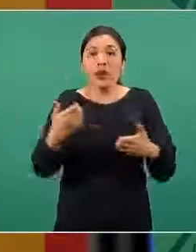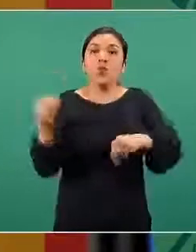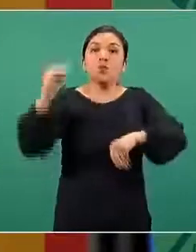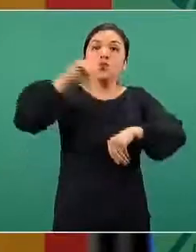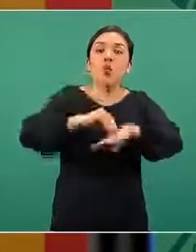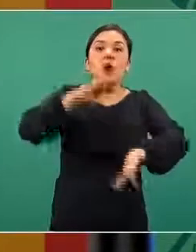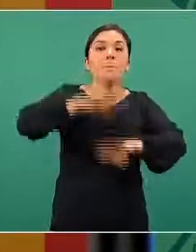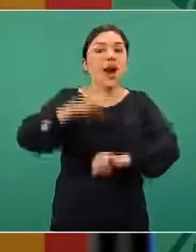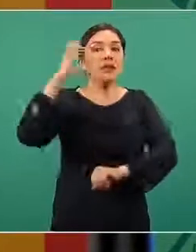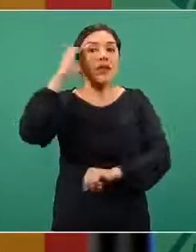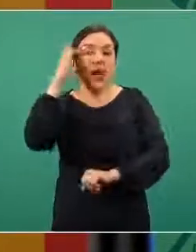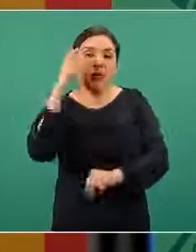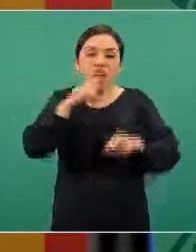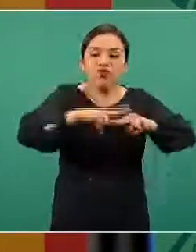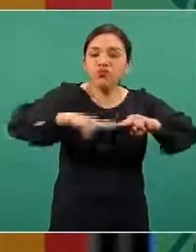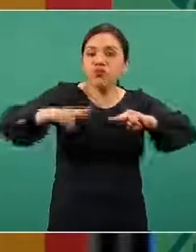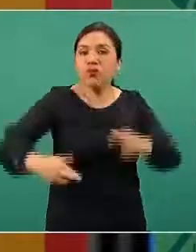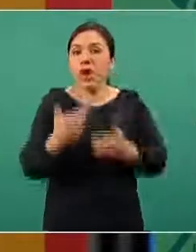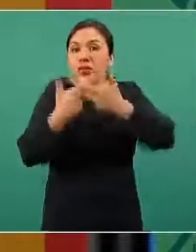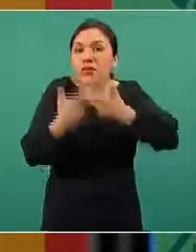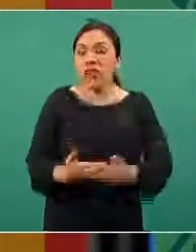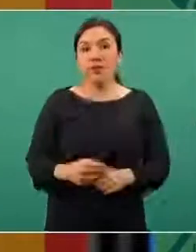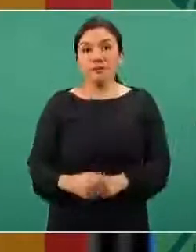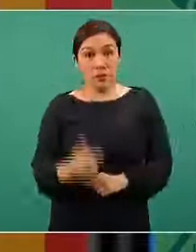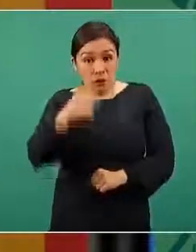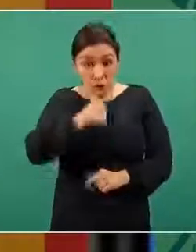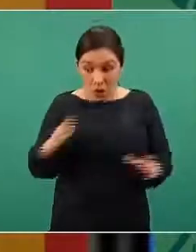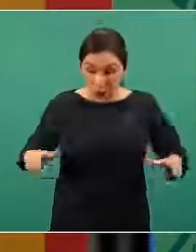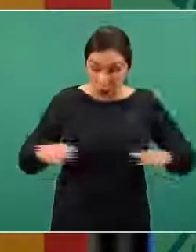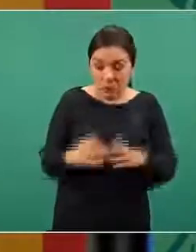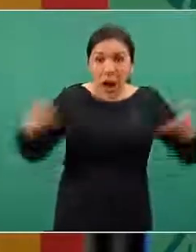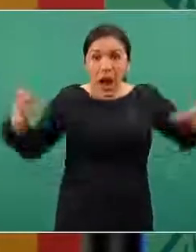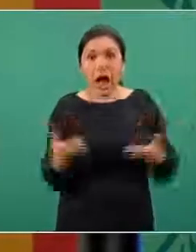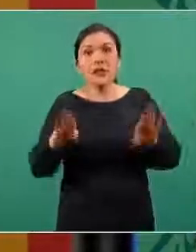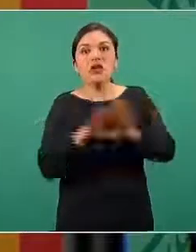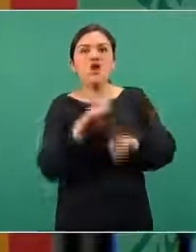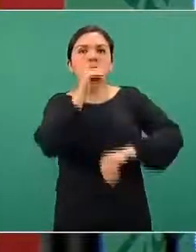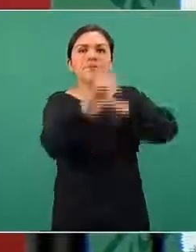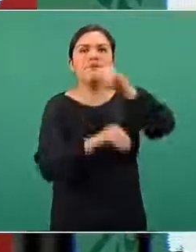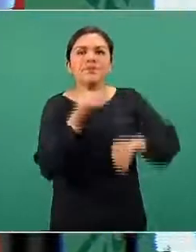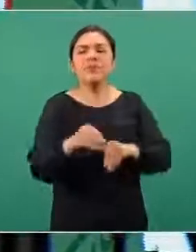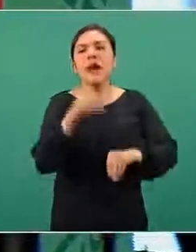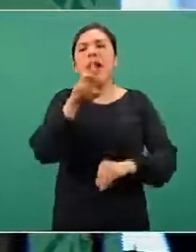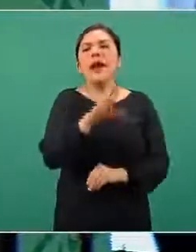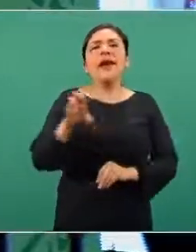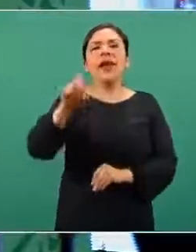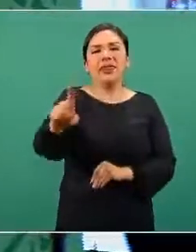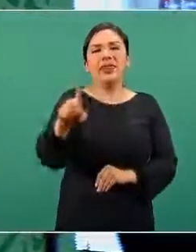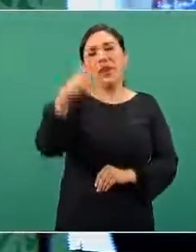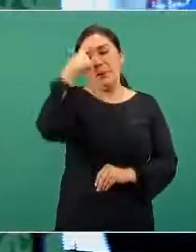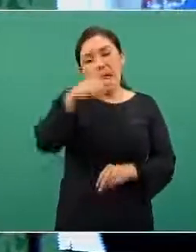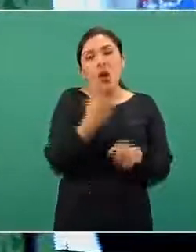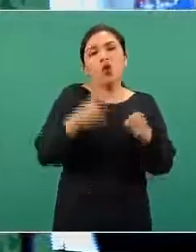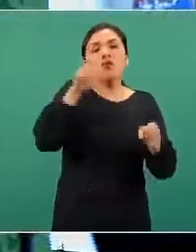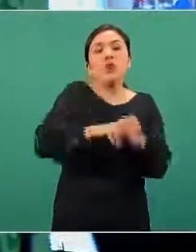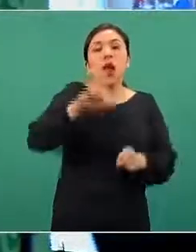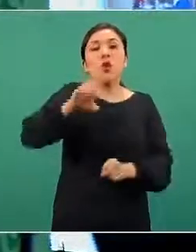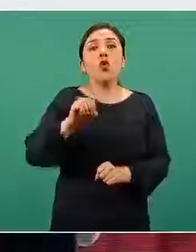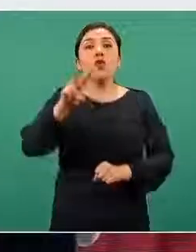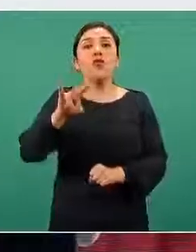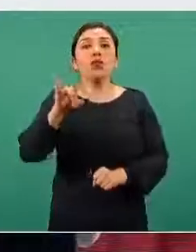camas suficientes. Nos dimos a la tarea de integrar una red de hospitales COVID,